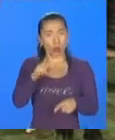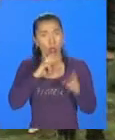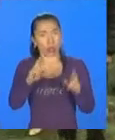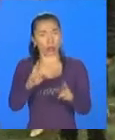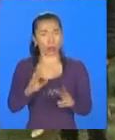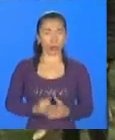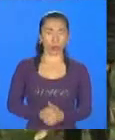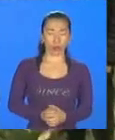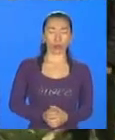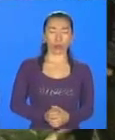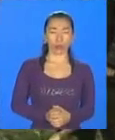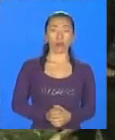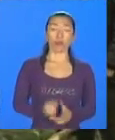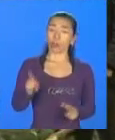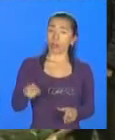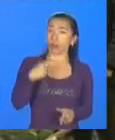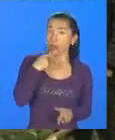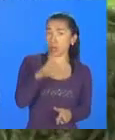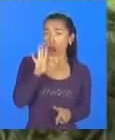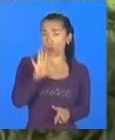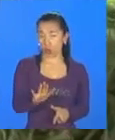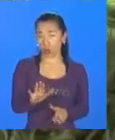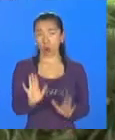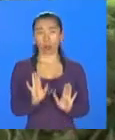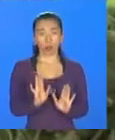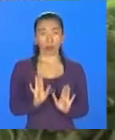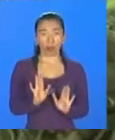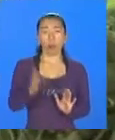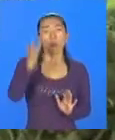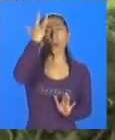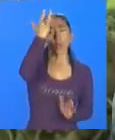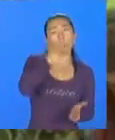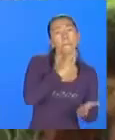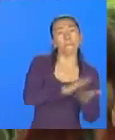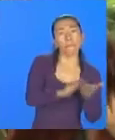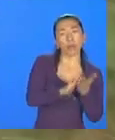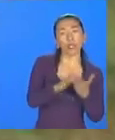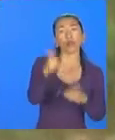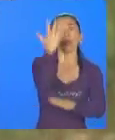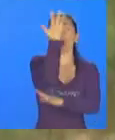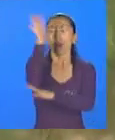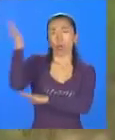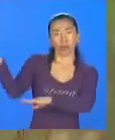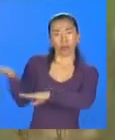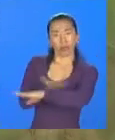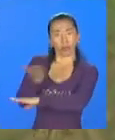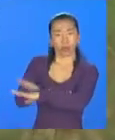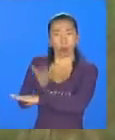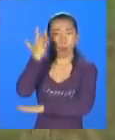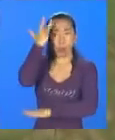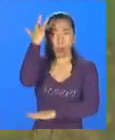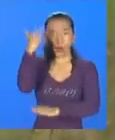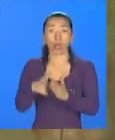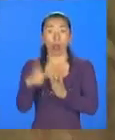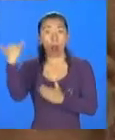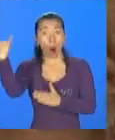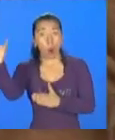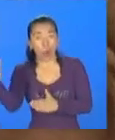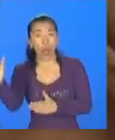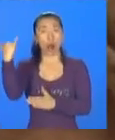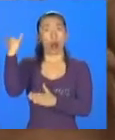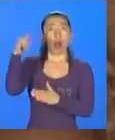igual forma, solicitaron revocar la resolución que autorizó la constructora Praga para talar estos árboles, pues encontraron algunas especies de aves en medio de